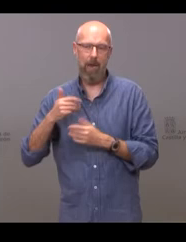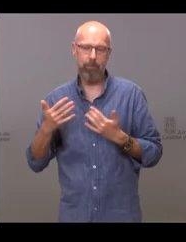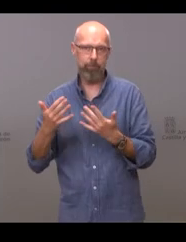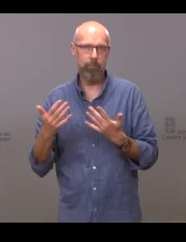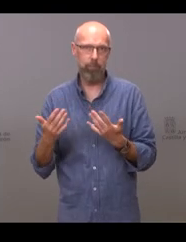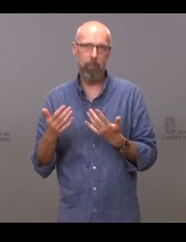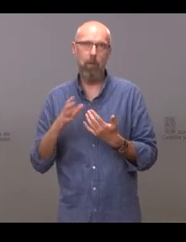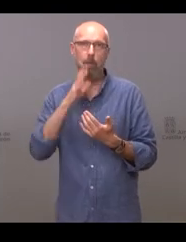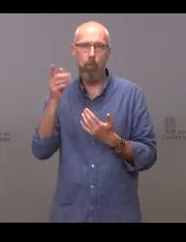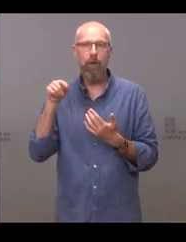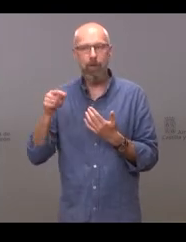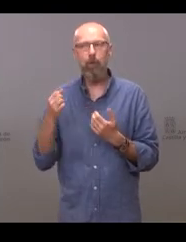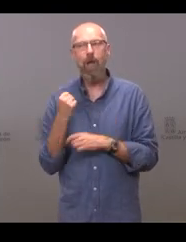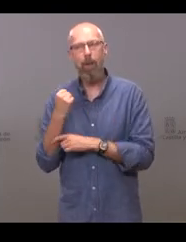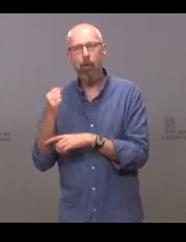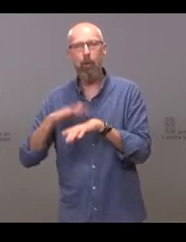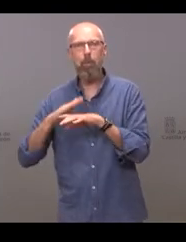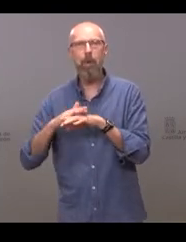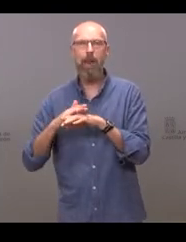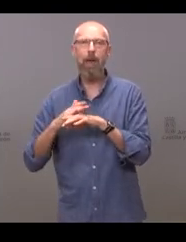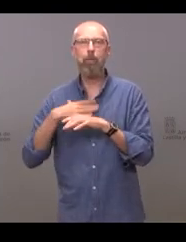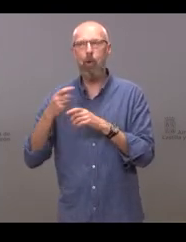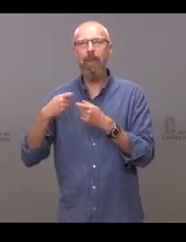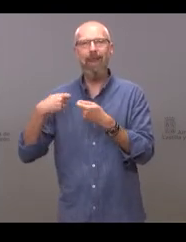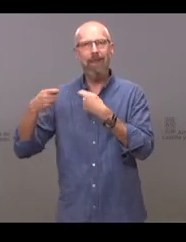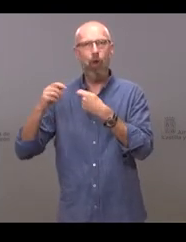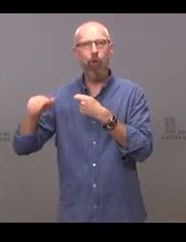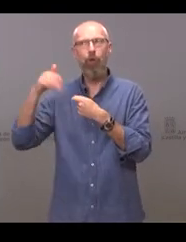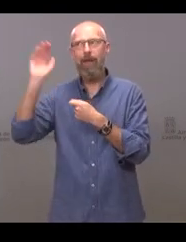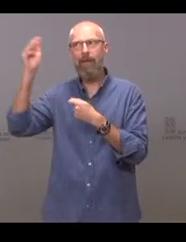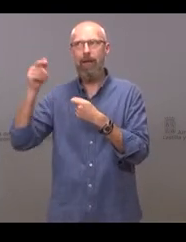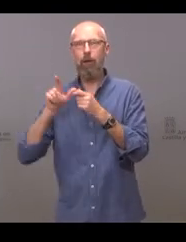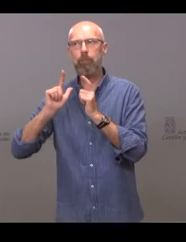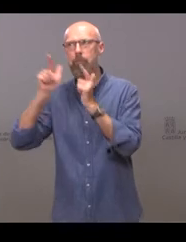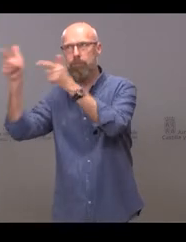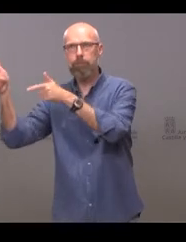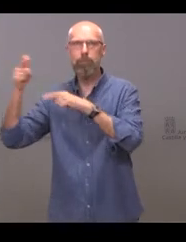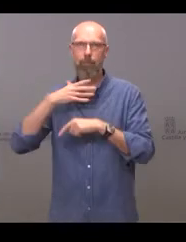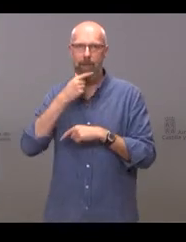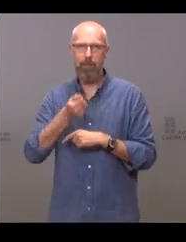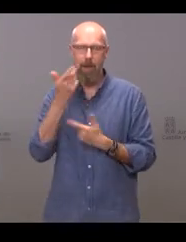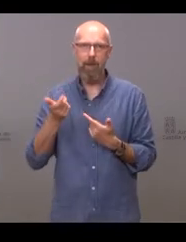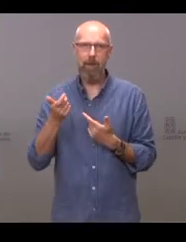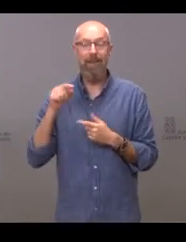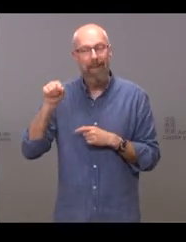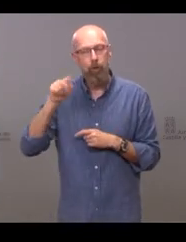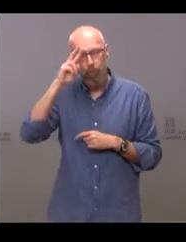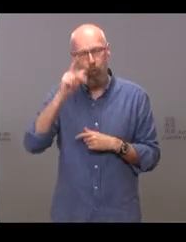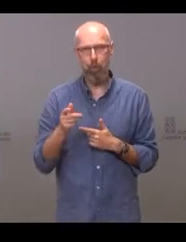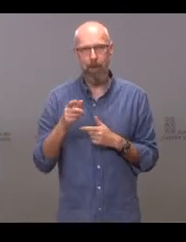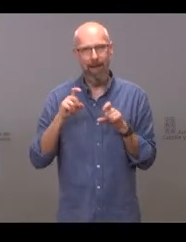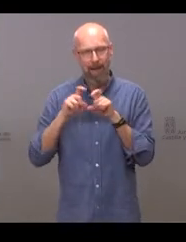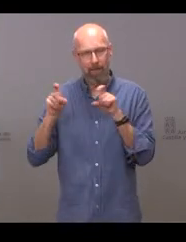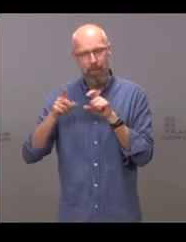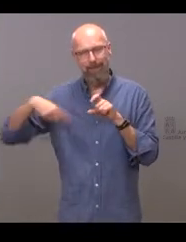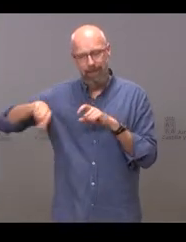perdiendo competitividad que están perdiendo operaciones importantes eso es algo que nosotros y que nos preocupan las empresas están preocupando y se lo quería trasladar al